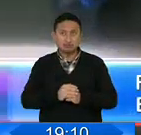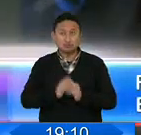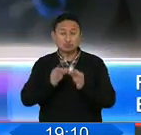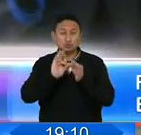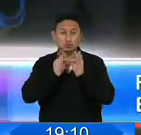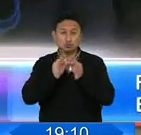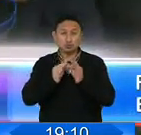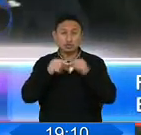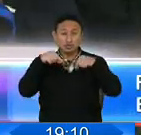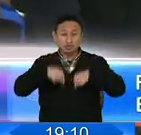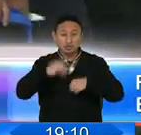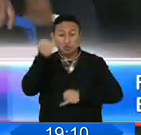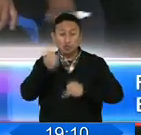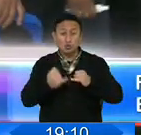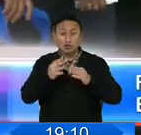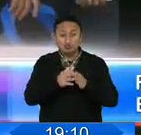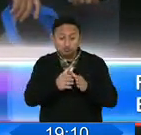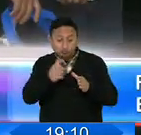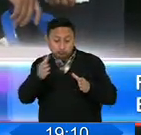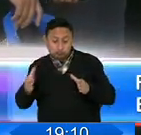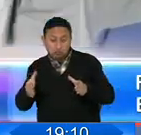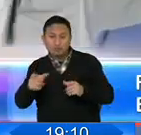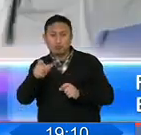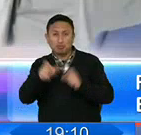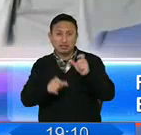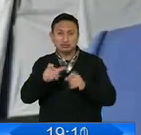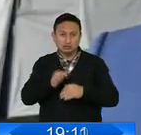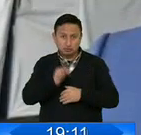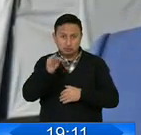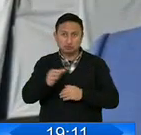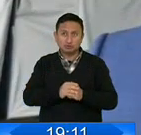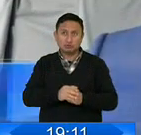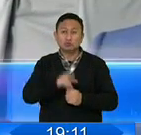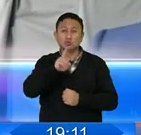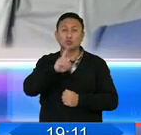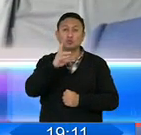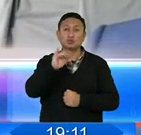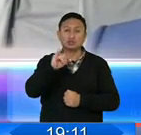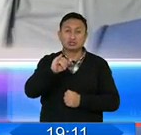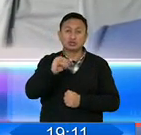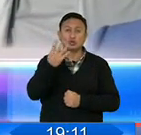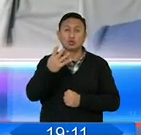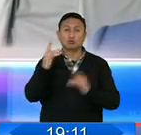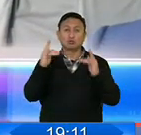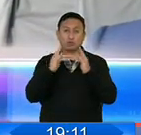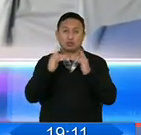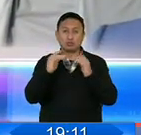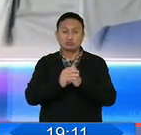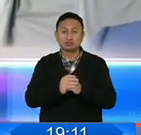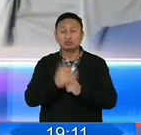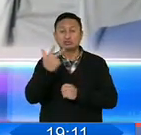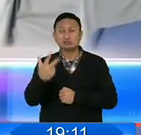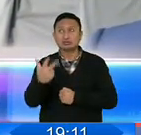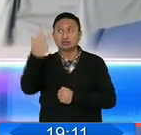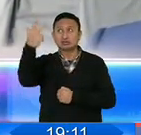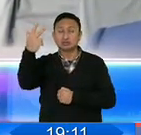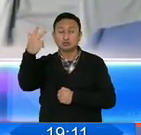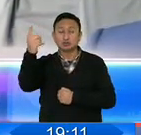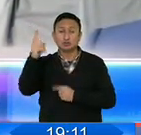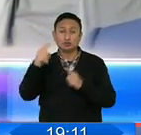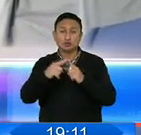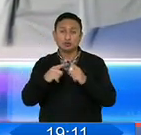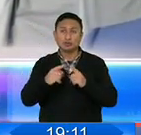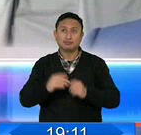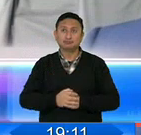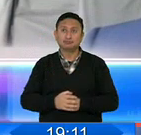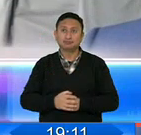última expansión de áreas para pacientes COVID. La UCI con 4 camas. 3 para UCI COVID y 1 para no COVID.